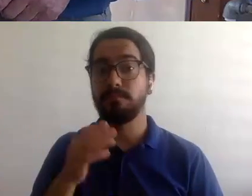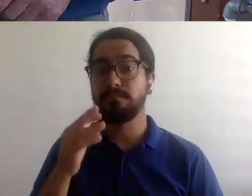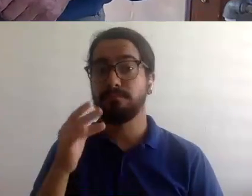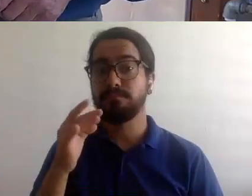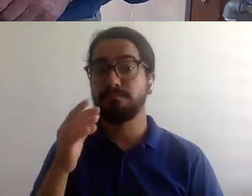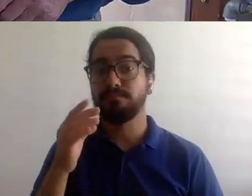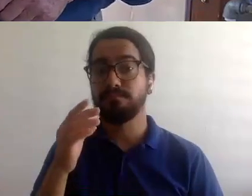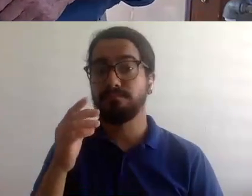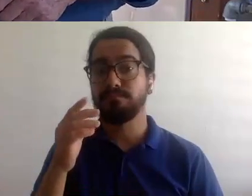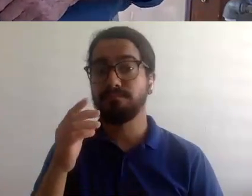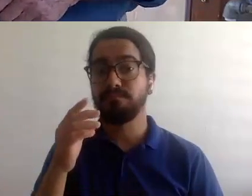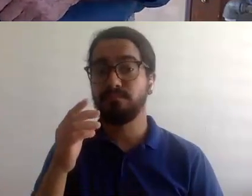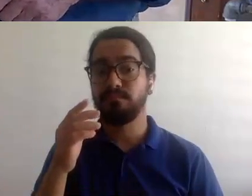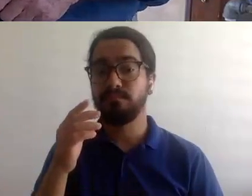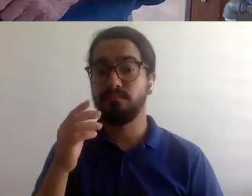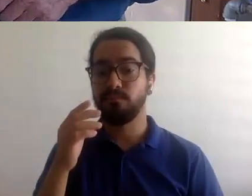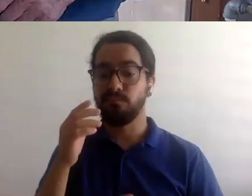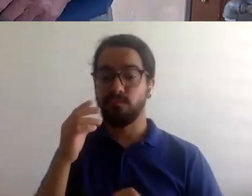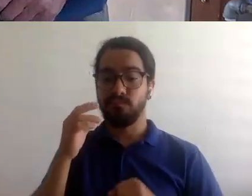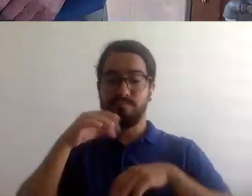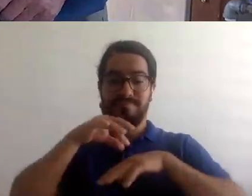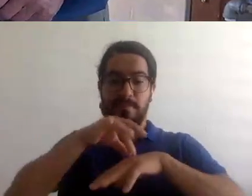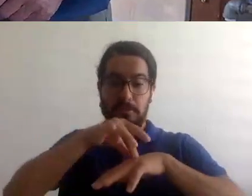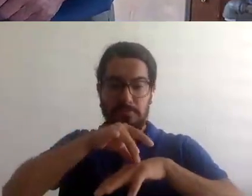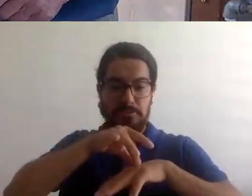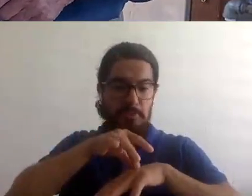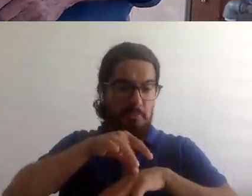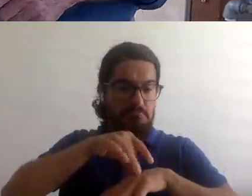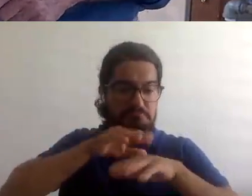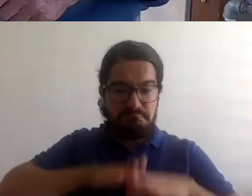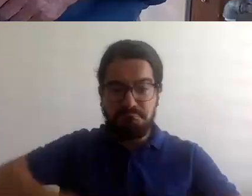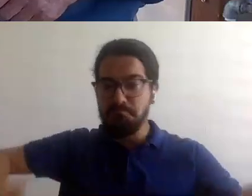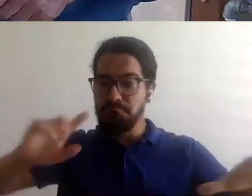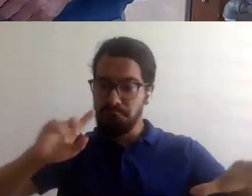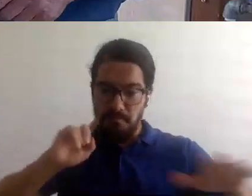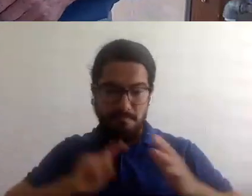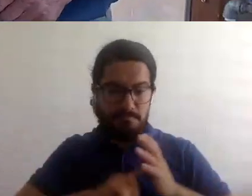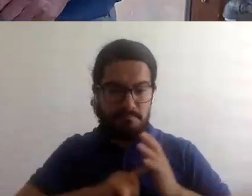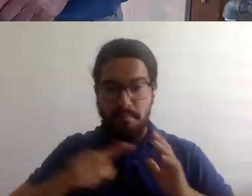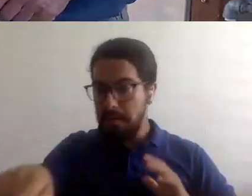hierba. Y Jorge me dice, sí.